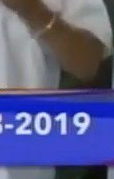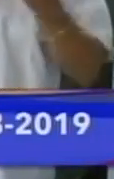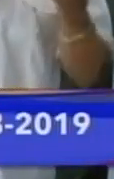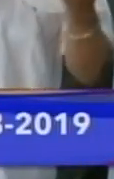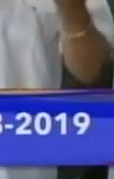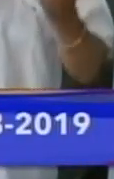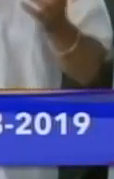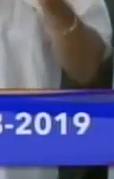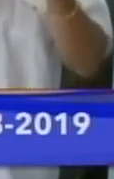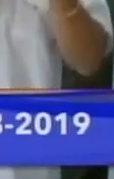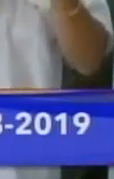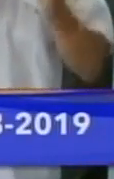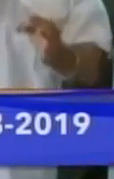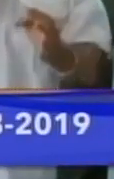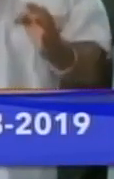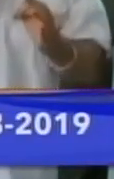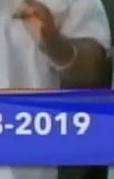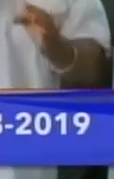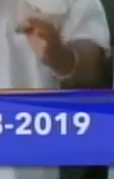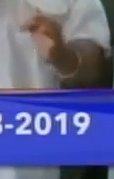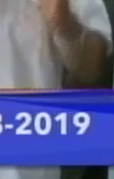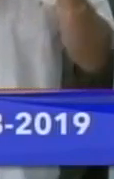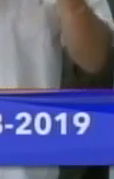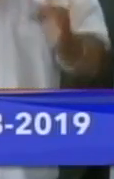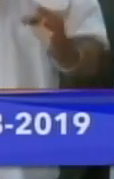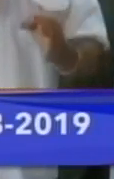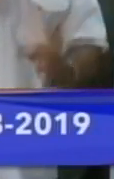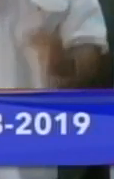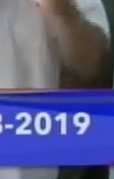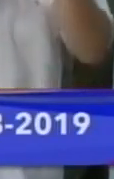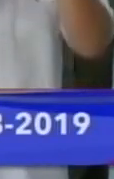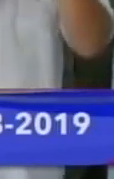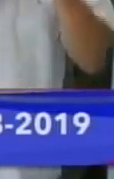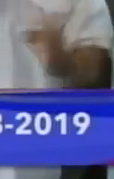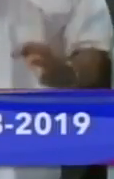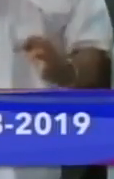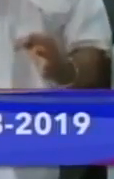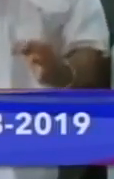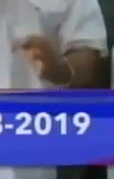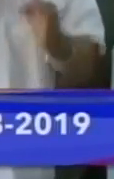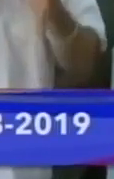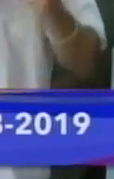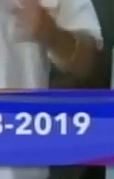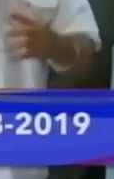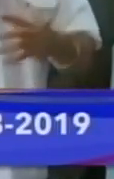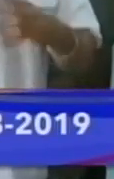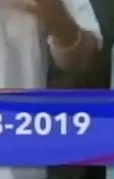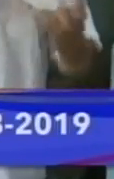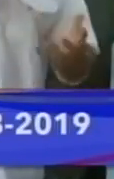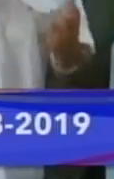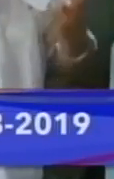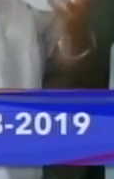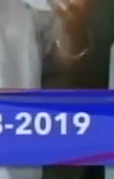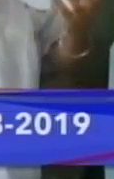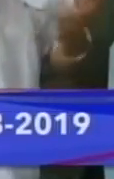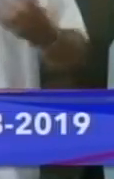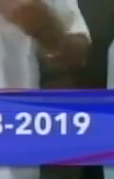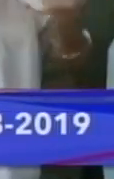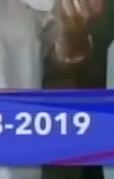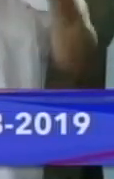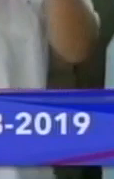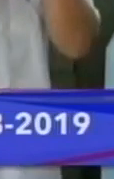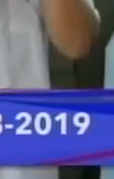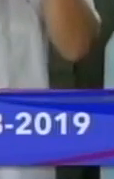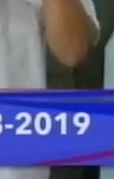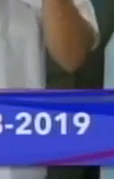cómo la comunidad se ha organizado para cuidar estas instalaciones. Muy contentos, muy orgullosos y reiterándole el compromiso de